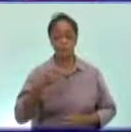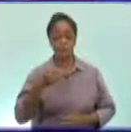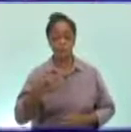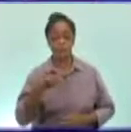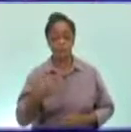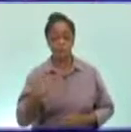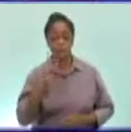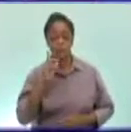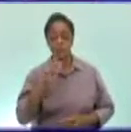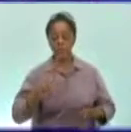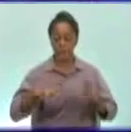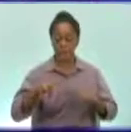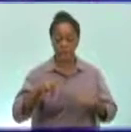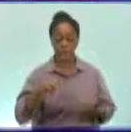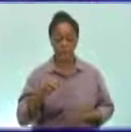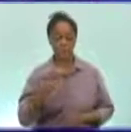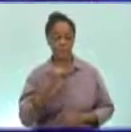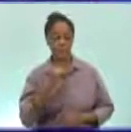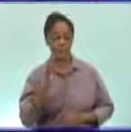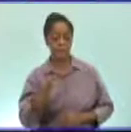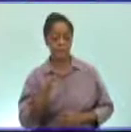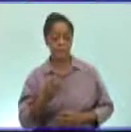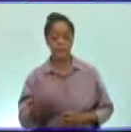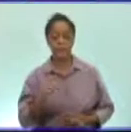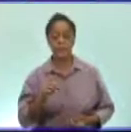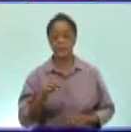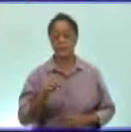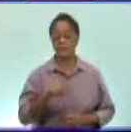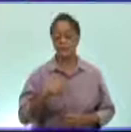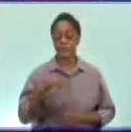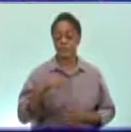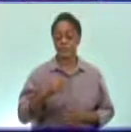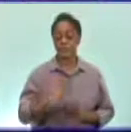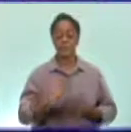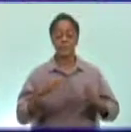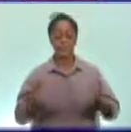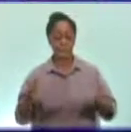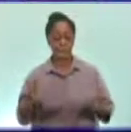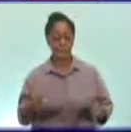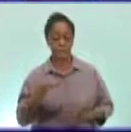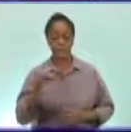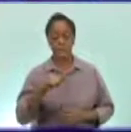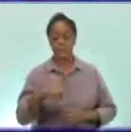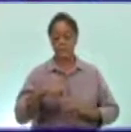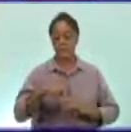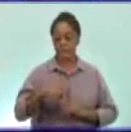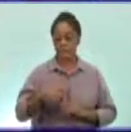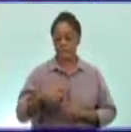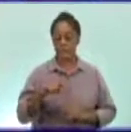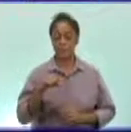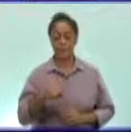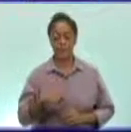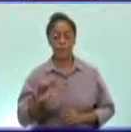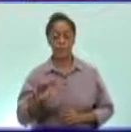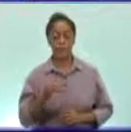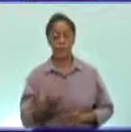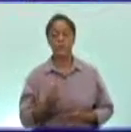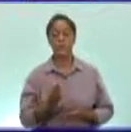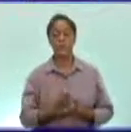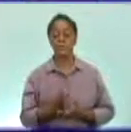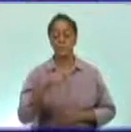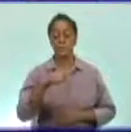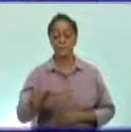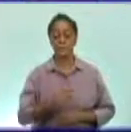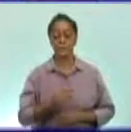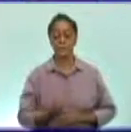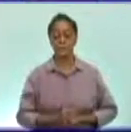los investigadores y biólogos que van a seguir ampliando este tema que nos compete en la emisión